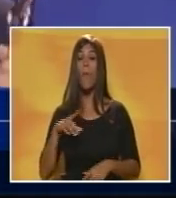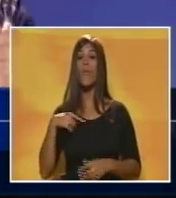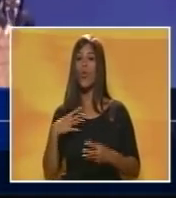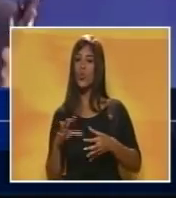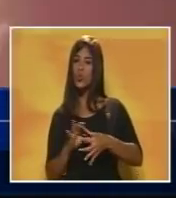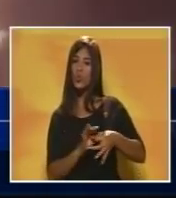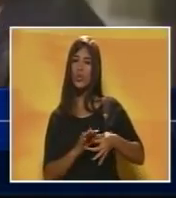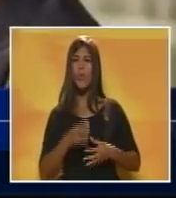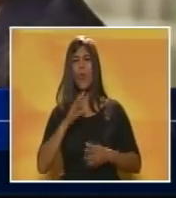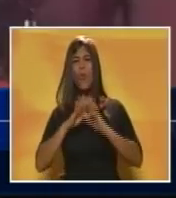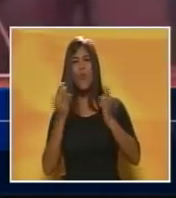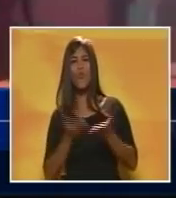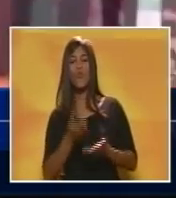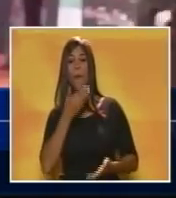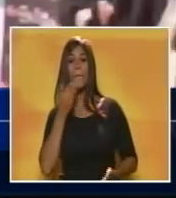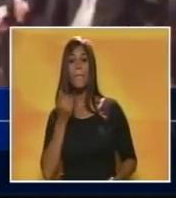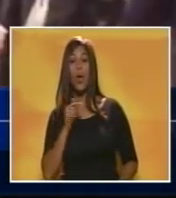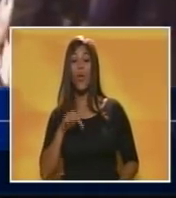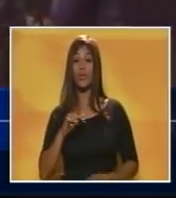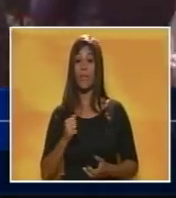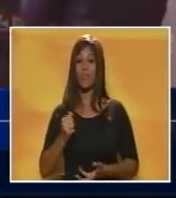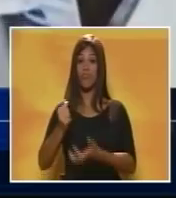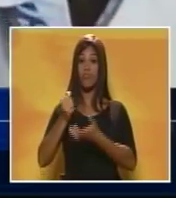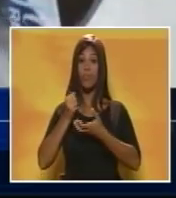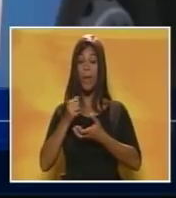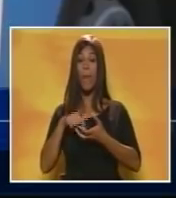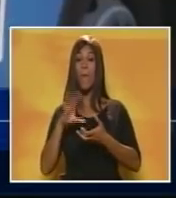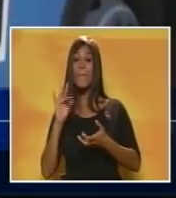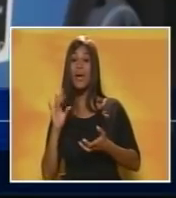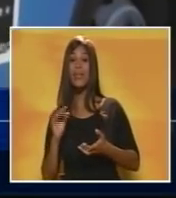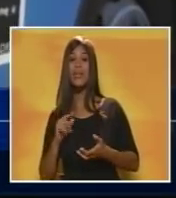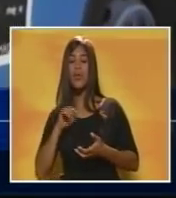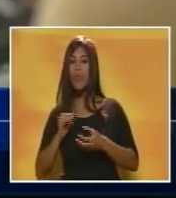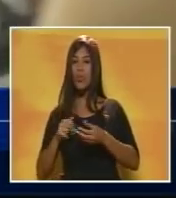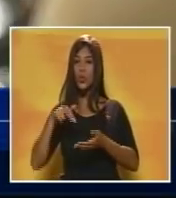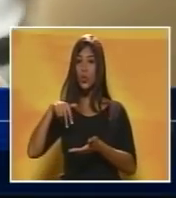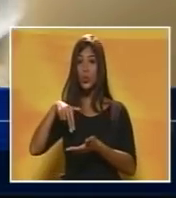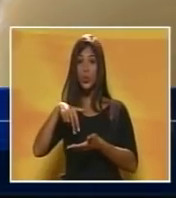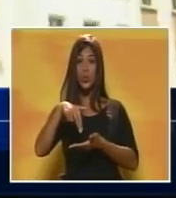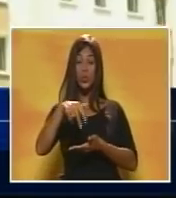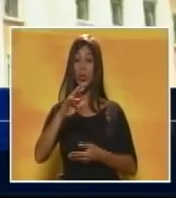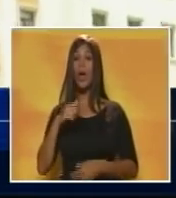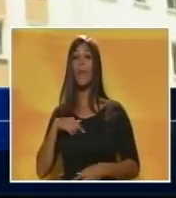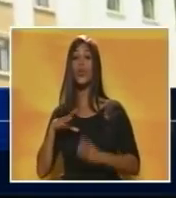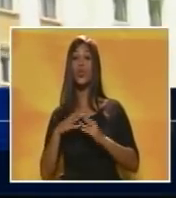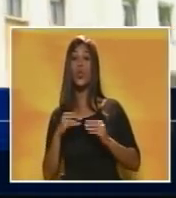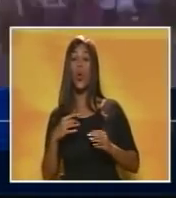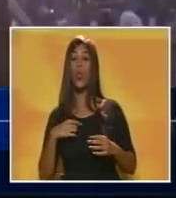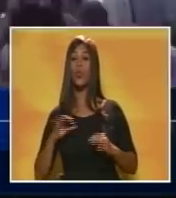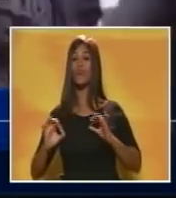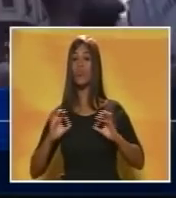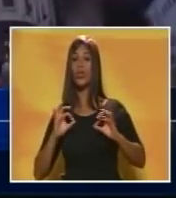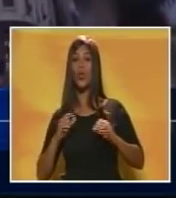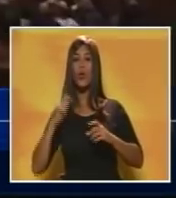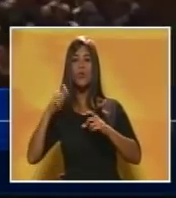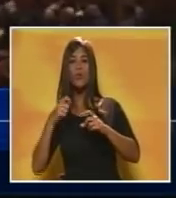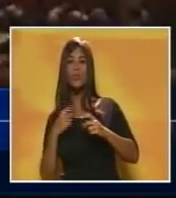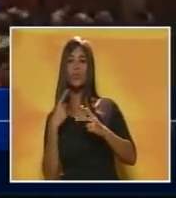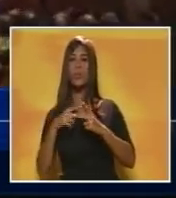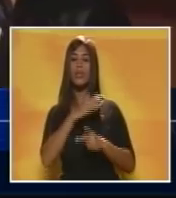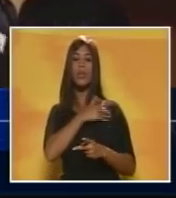hacia un mundo mejor. De esta forma, los premios Platino se convierten en una pasarela por la que se desfilarán actores, productores y